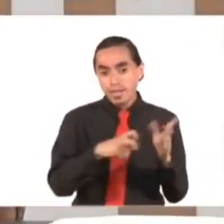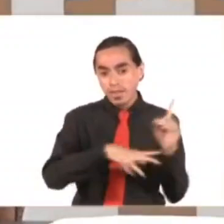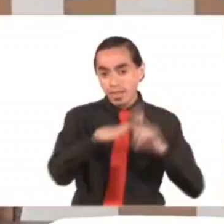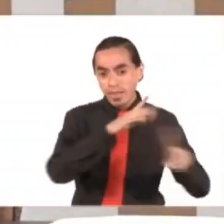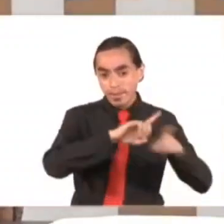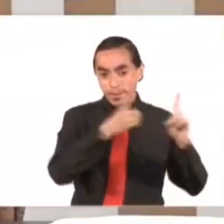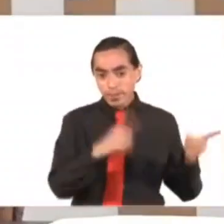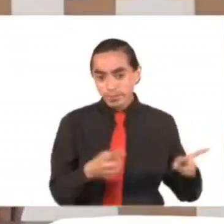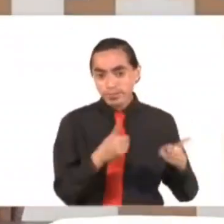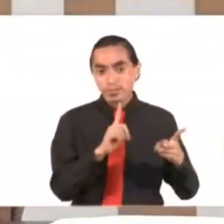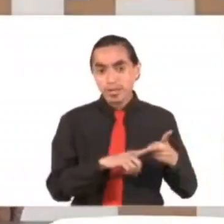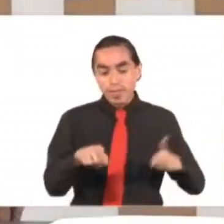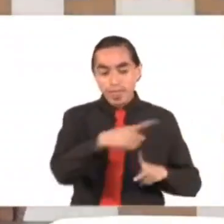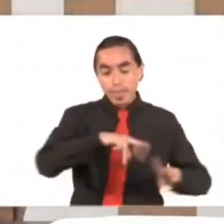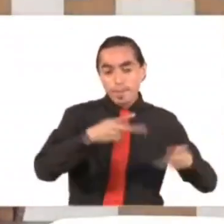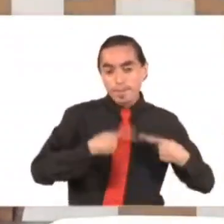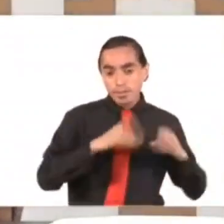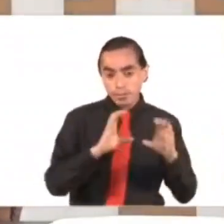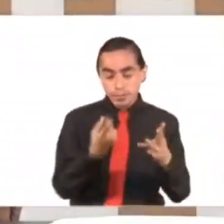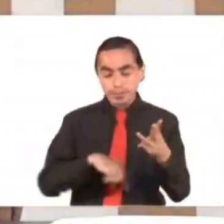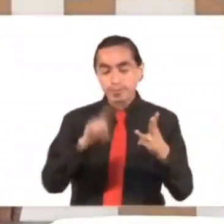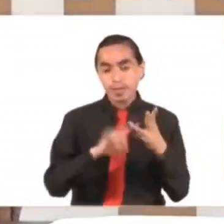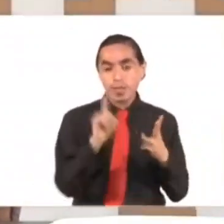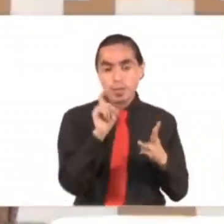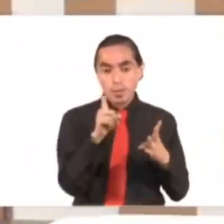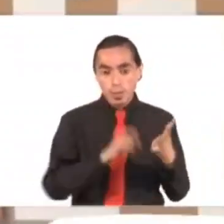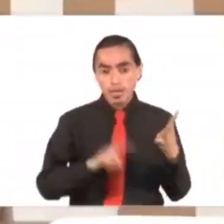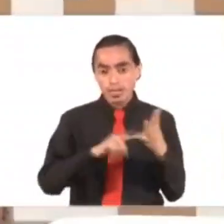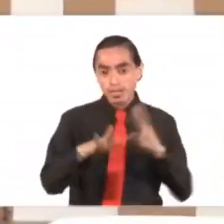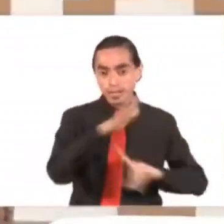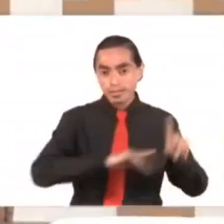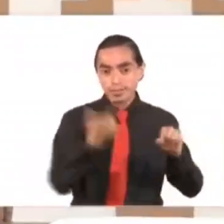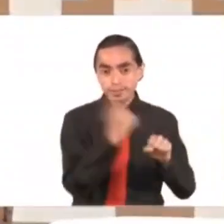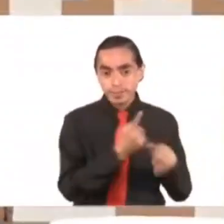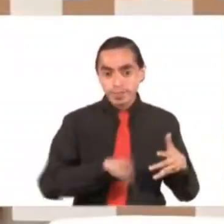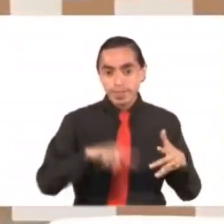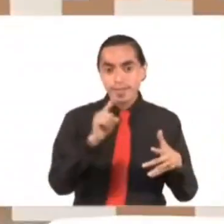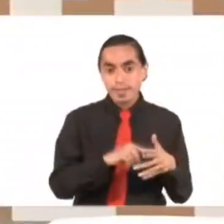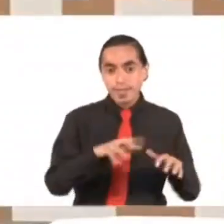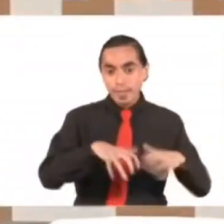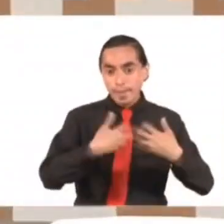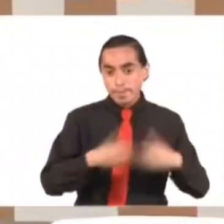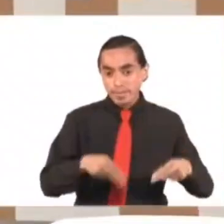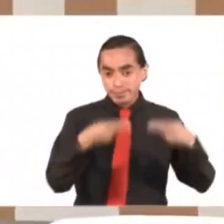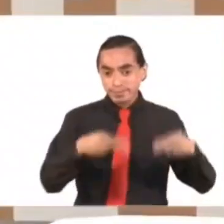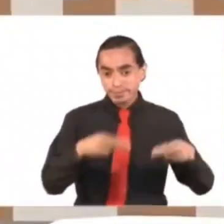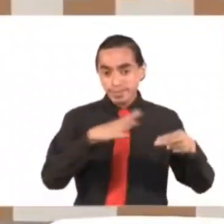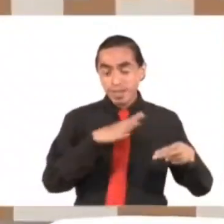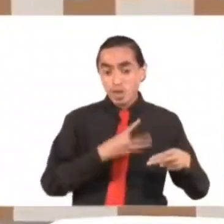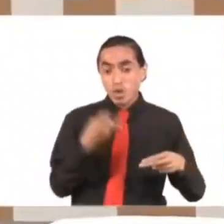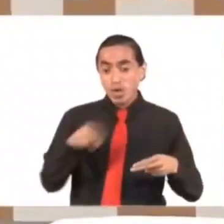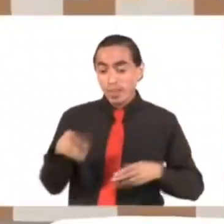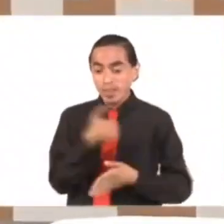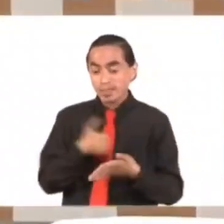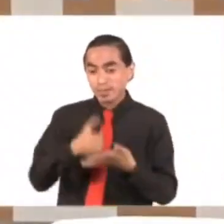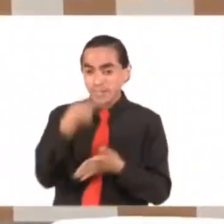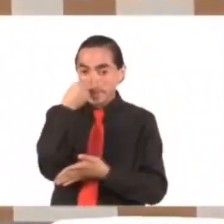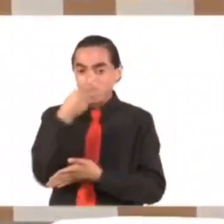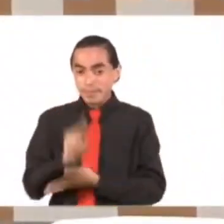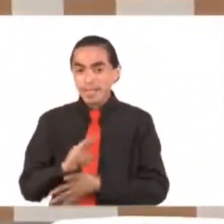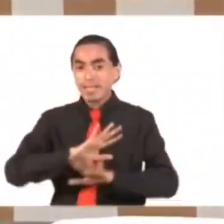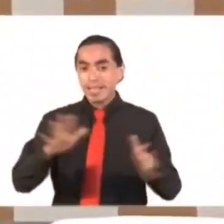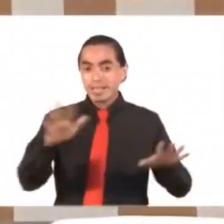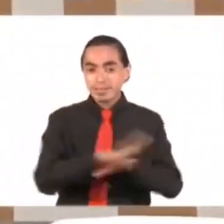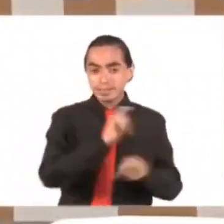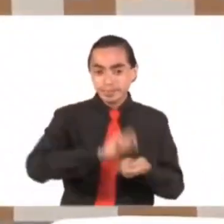en términos de protección civil, de agua, de medio ambiente y de establecimientos mercantiles. Con eso, la Ciudad de México se convierte en